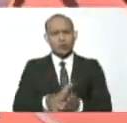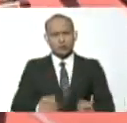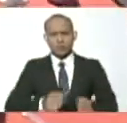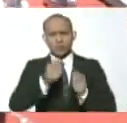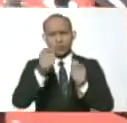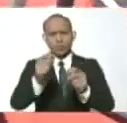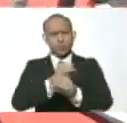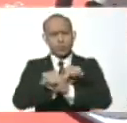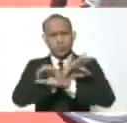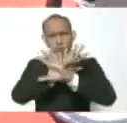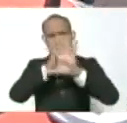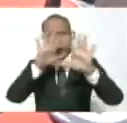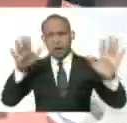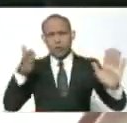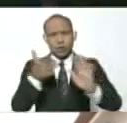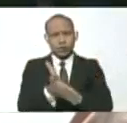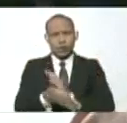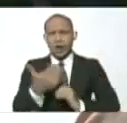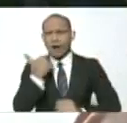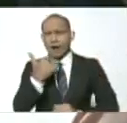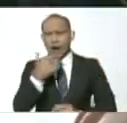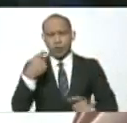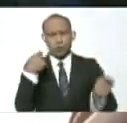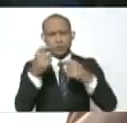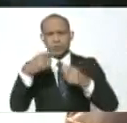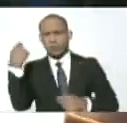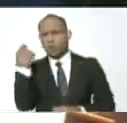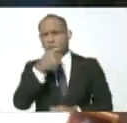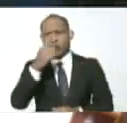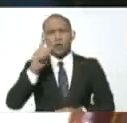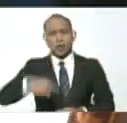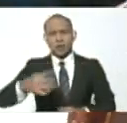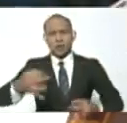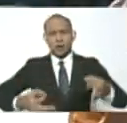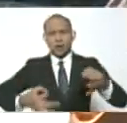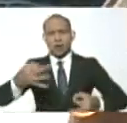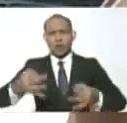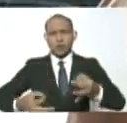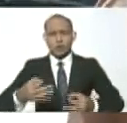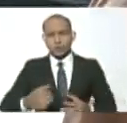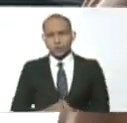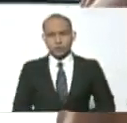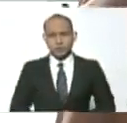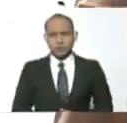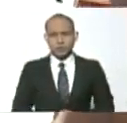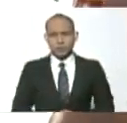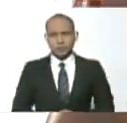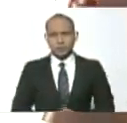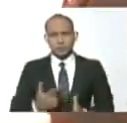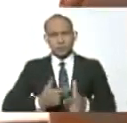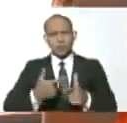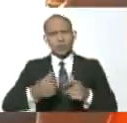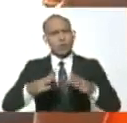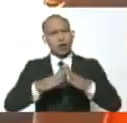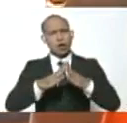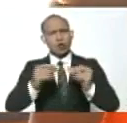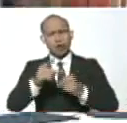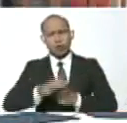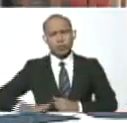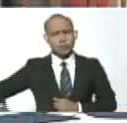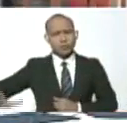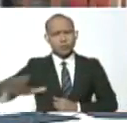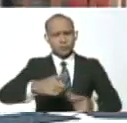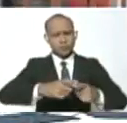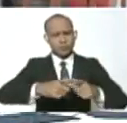esclarecimiento de los hechos punibles y la judicialización de sus actores todo esto mediante el despliegue